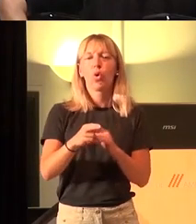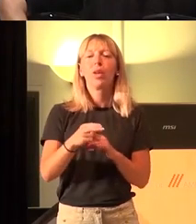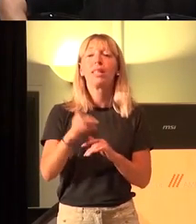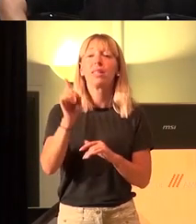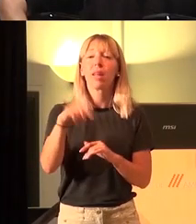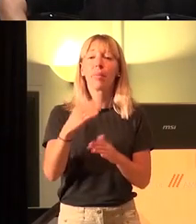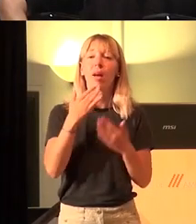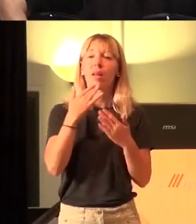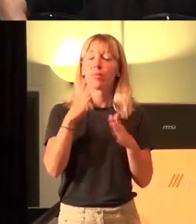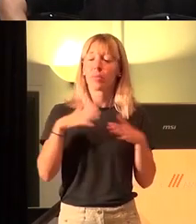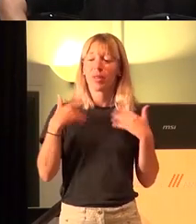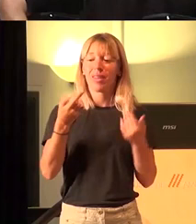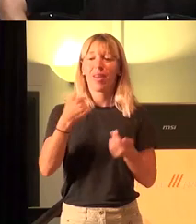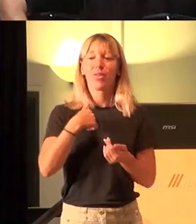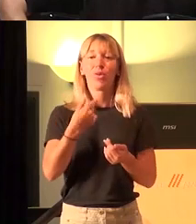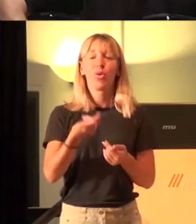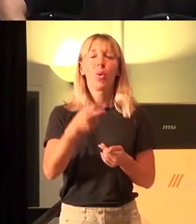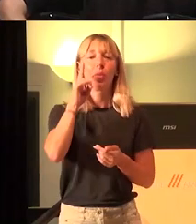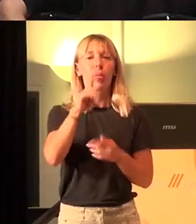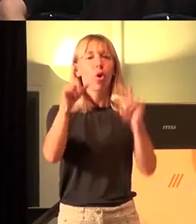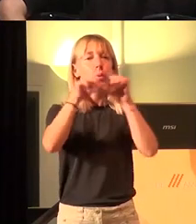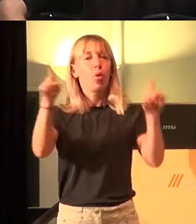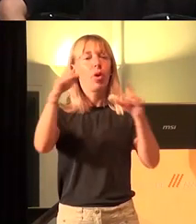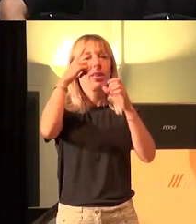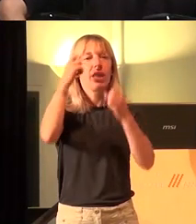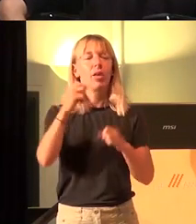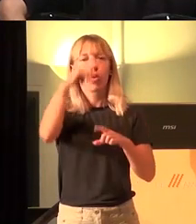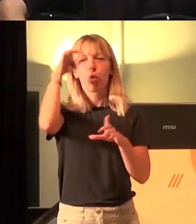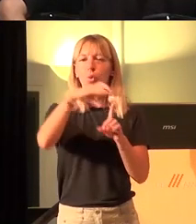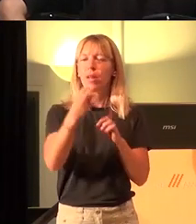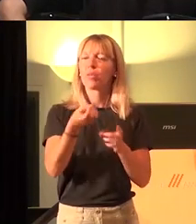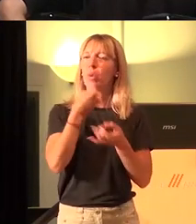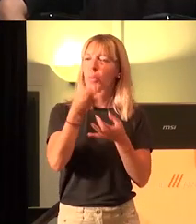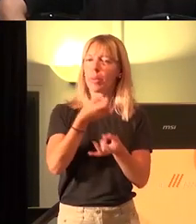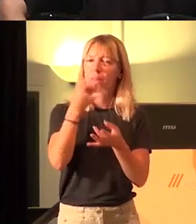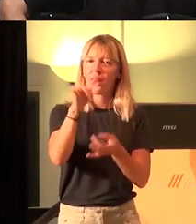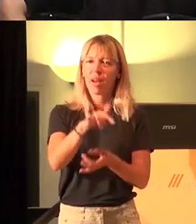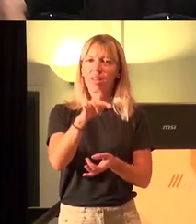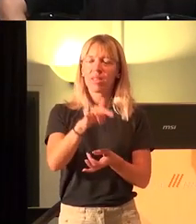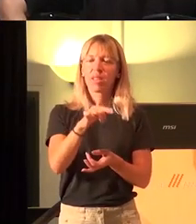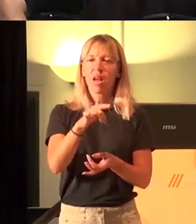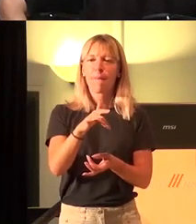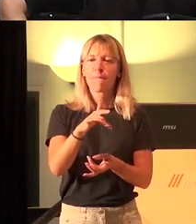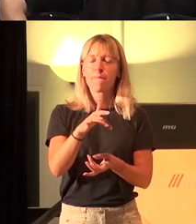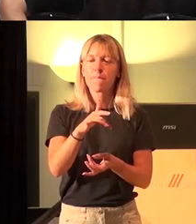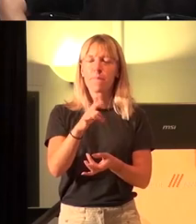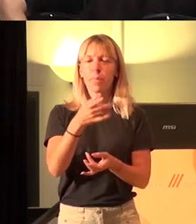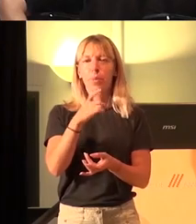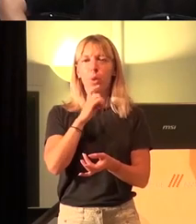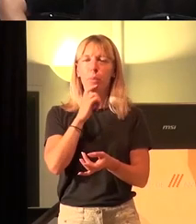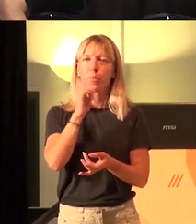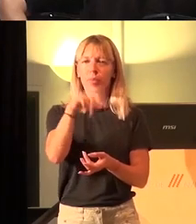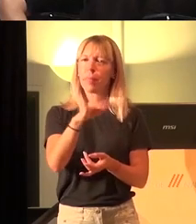gratamente sorprendida me quedo de ver cómo las entidades culturales comentáis, ¿no? Esa como